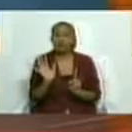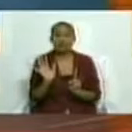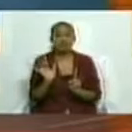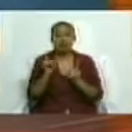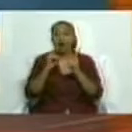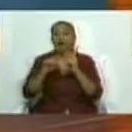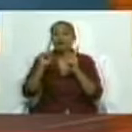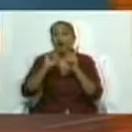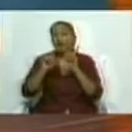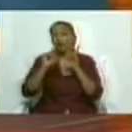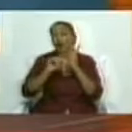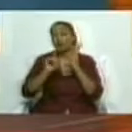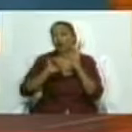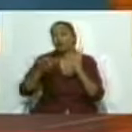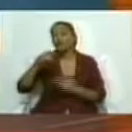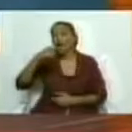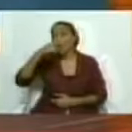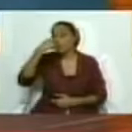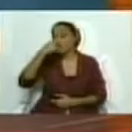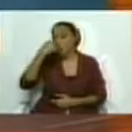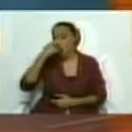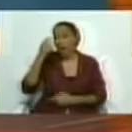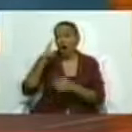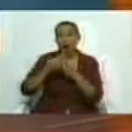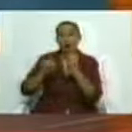produce una muerte casi que